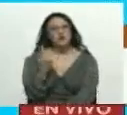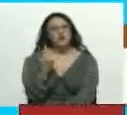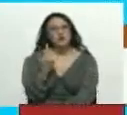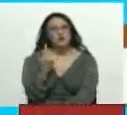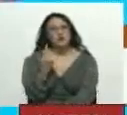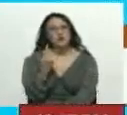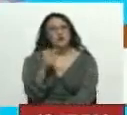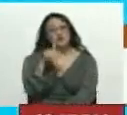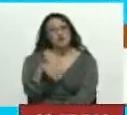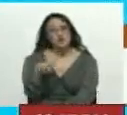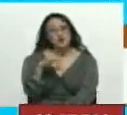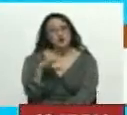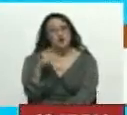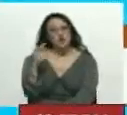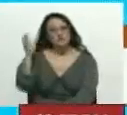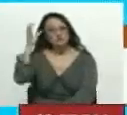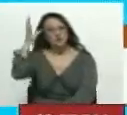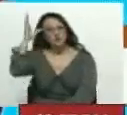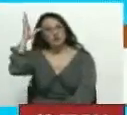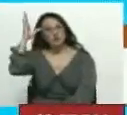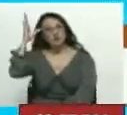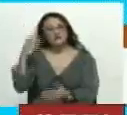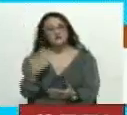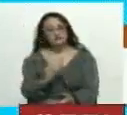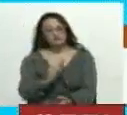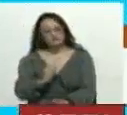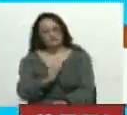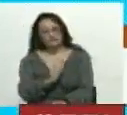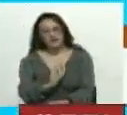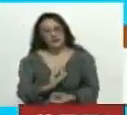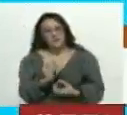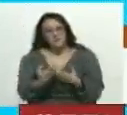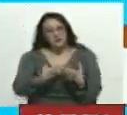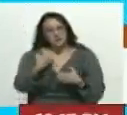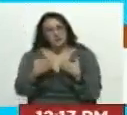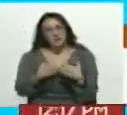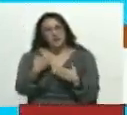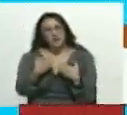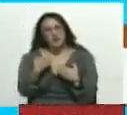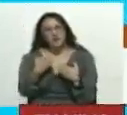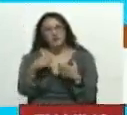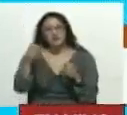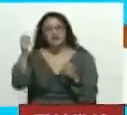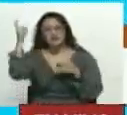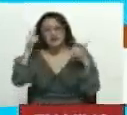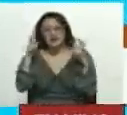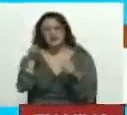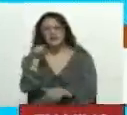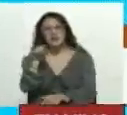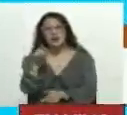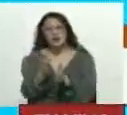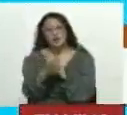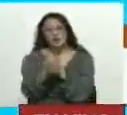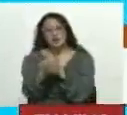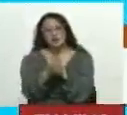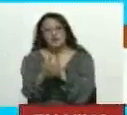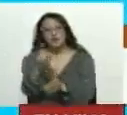con el intelecto se mueve con las emociones y Chávez fue un gran motivador